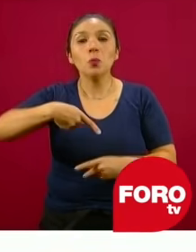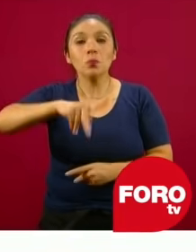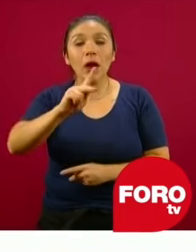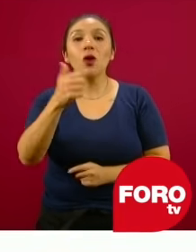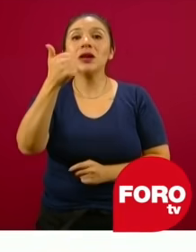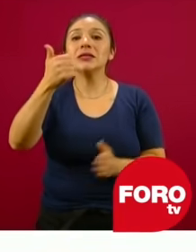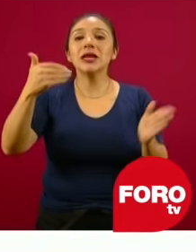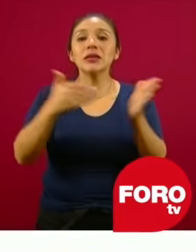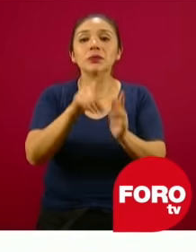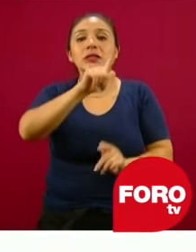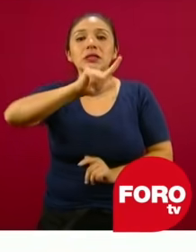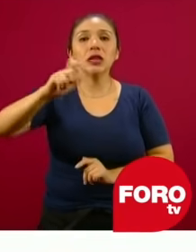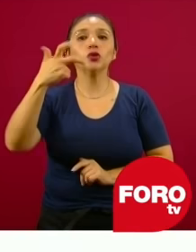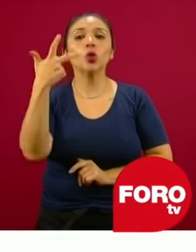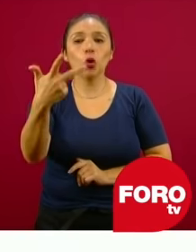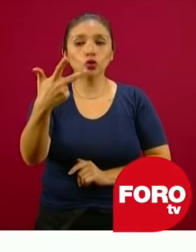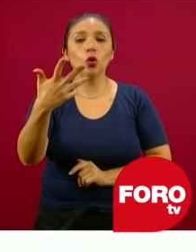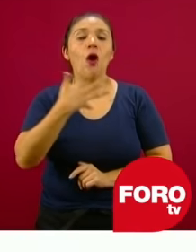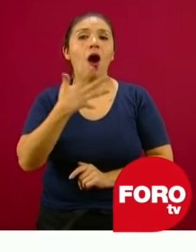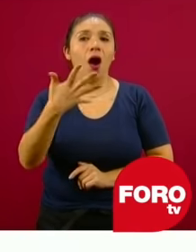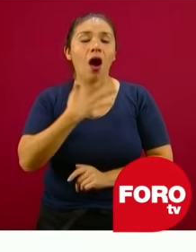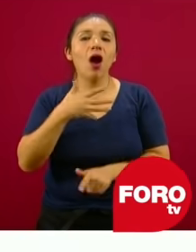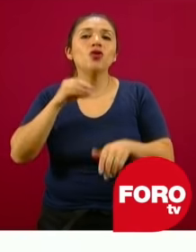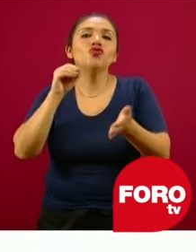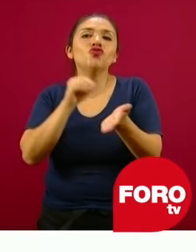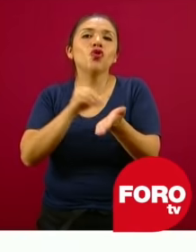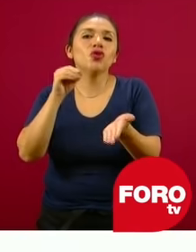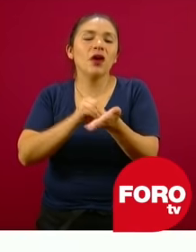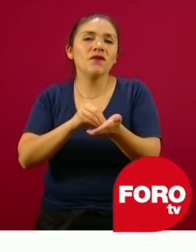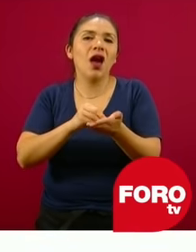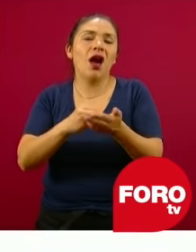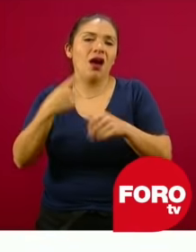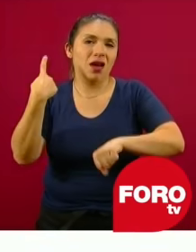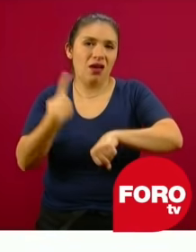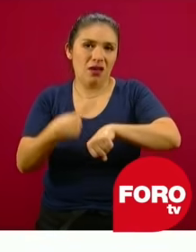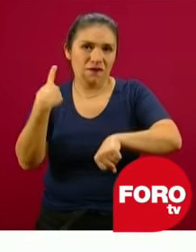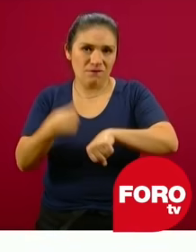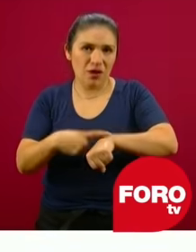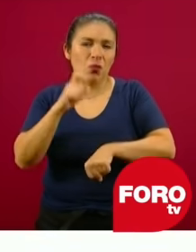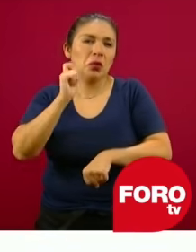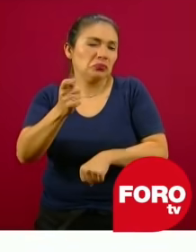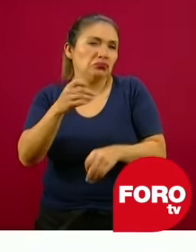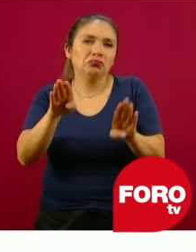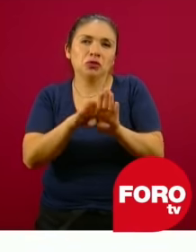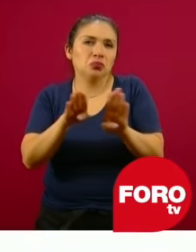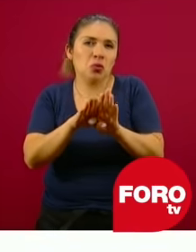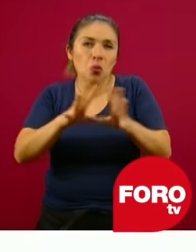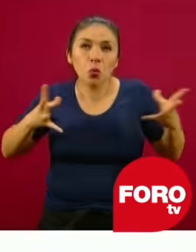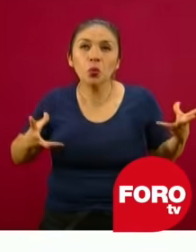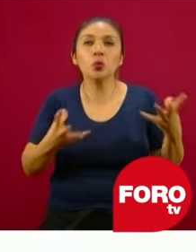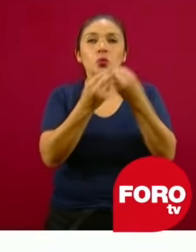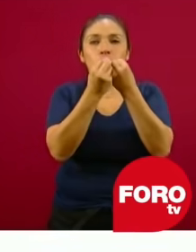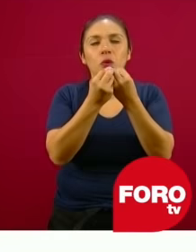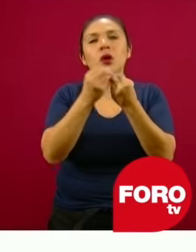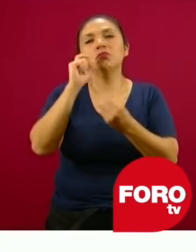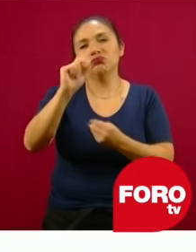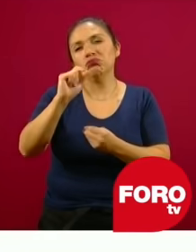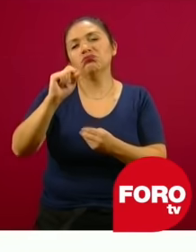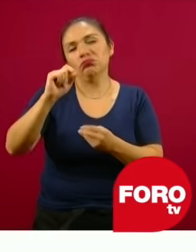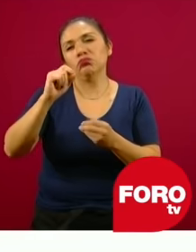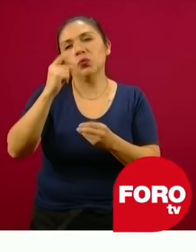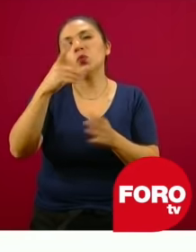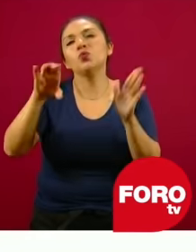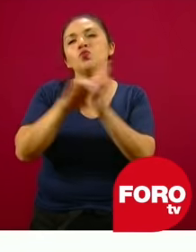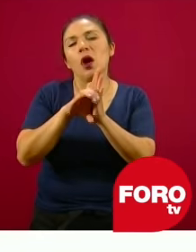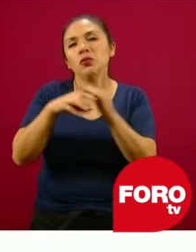6 mil 708 que representan una cuarta parte de este total, son los casos con inicio de síntomas en los últimos